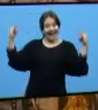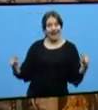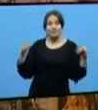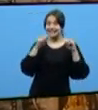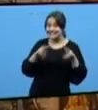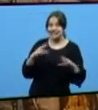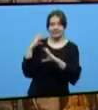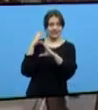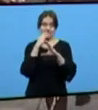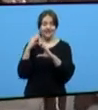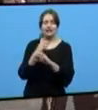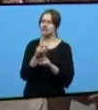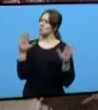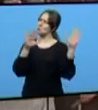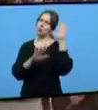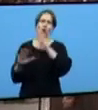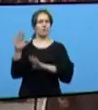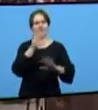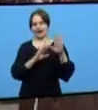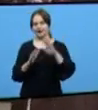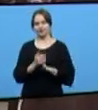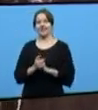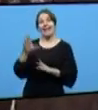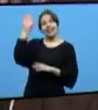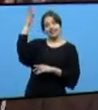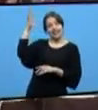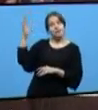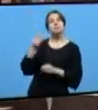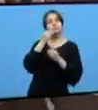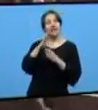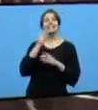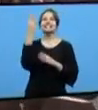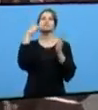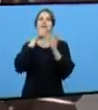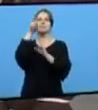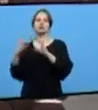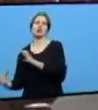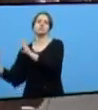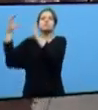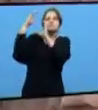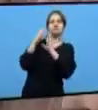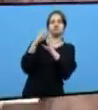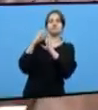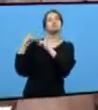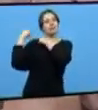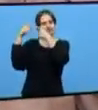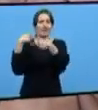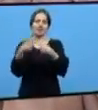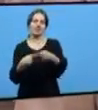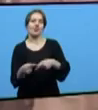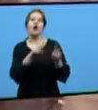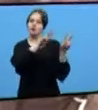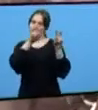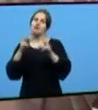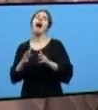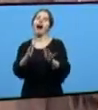Santa sería moi complicado. Se o tempo acompaña, uns 3.000 confrades portarán os pasos que, como é tradición, presentan novidades para